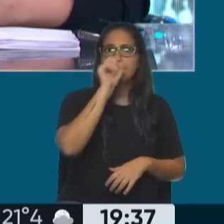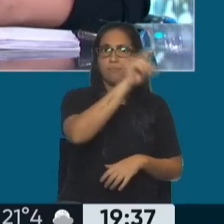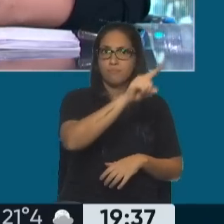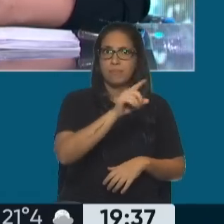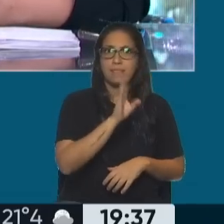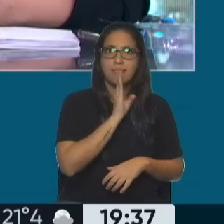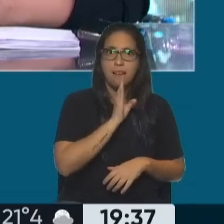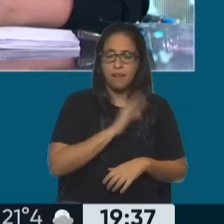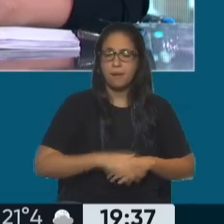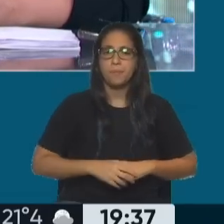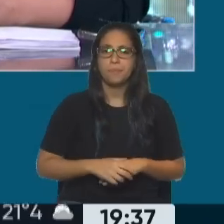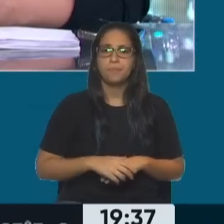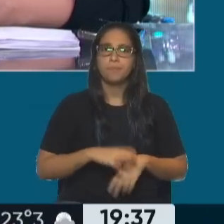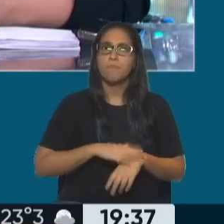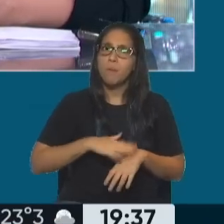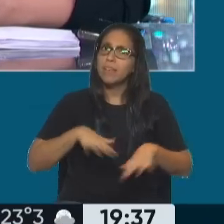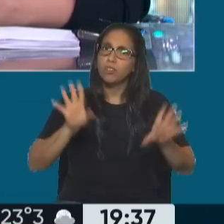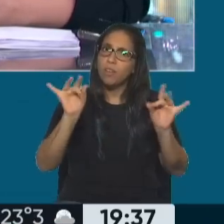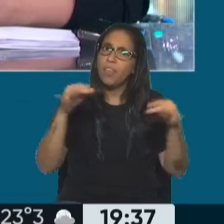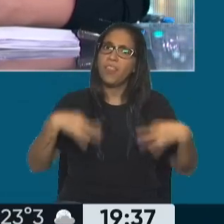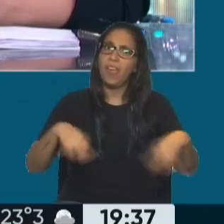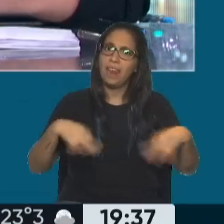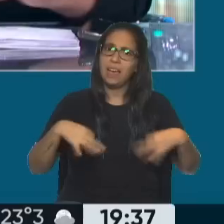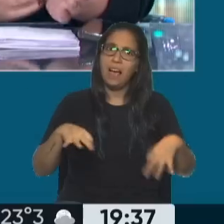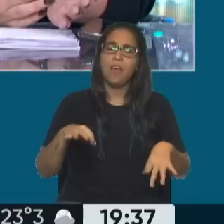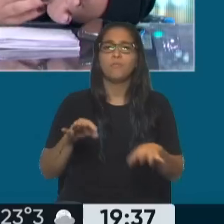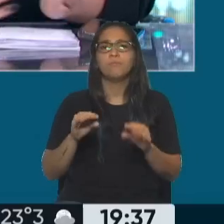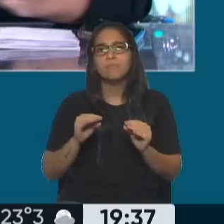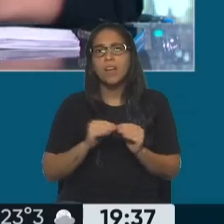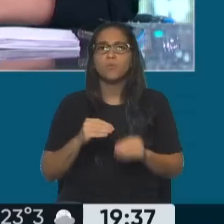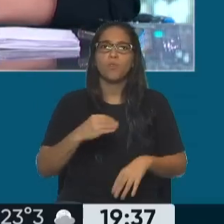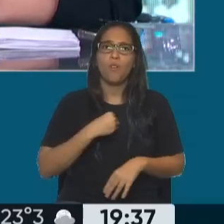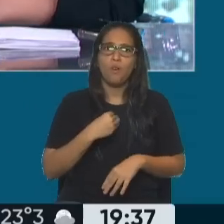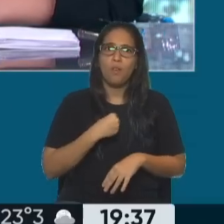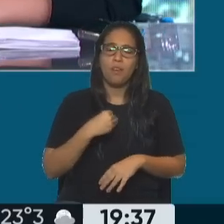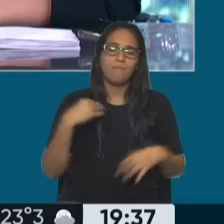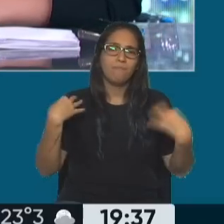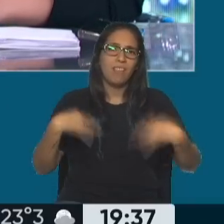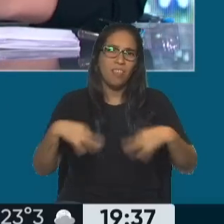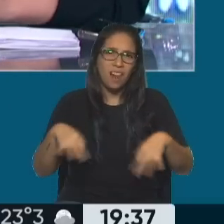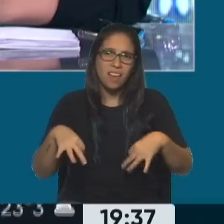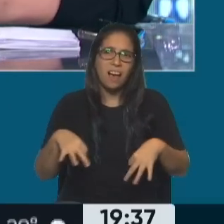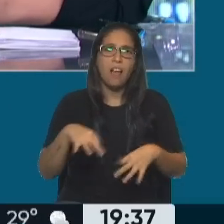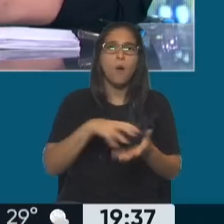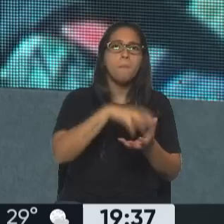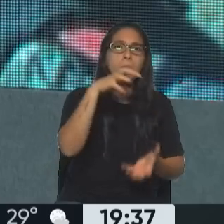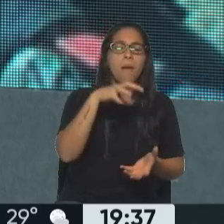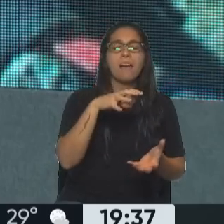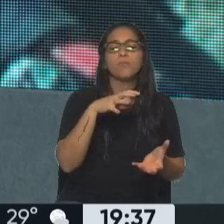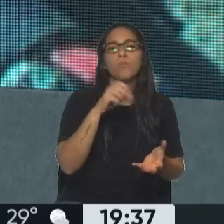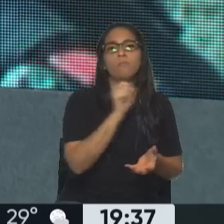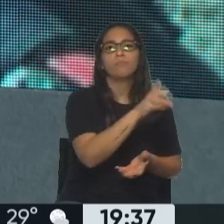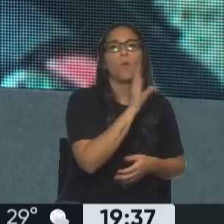momento además, como decía, muy sensible también a nivel religioso, el mes de Ramadán para los musulmanes, las Pascuas judías. Es una fecha muy